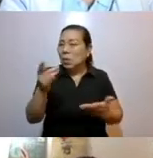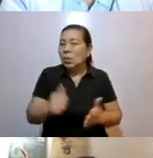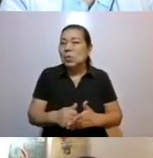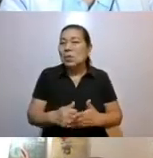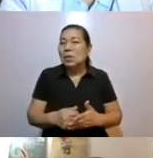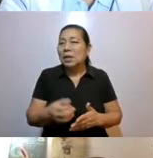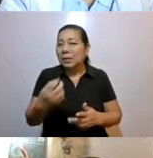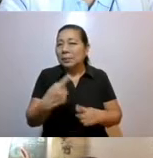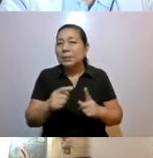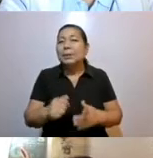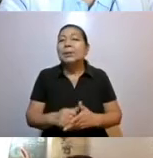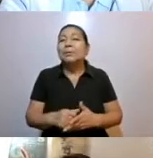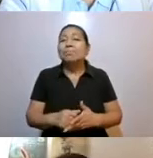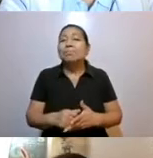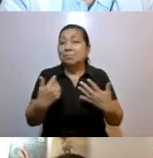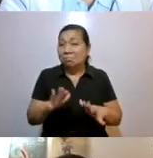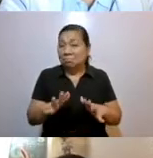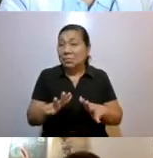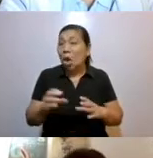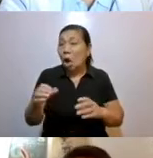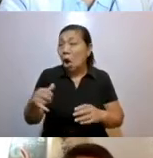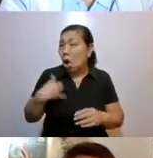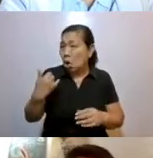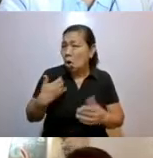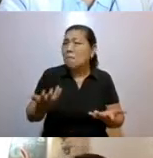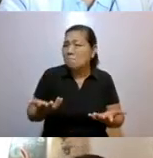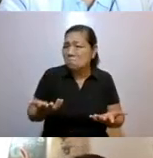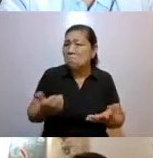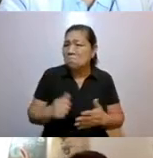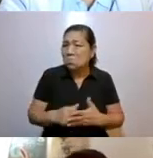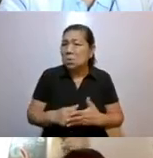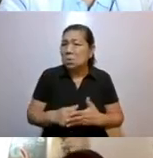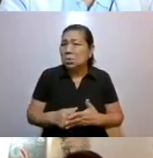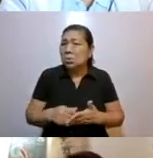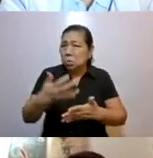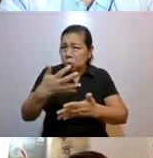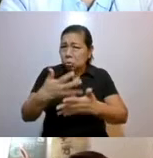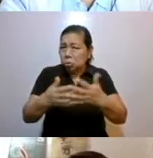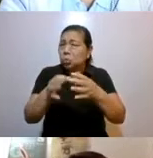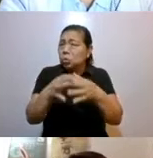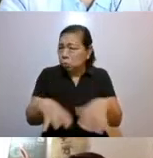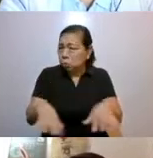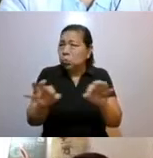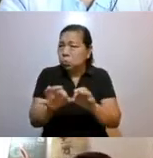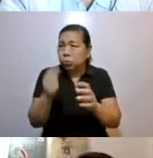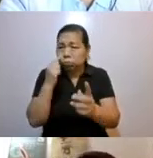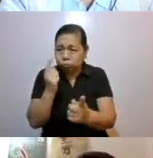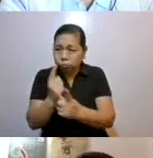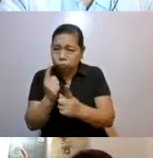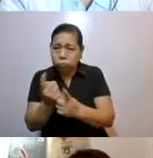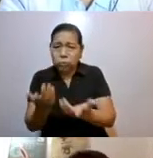estas drogas. Entonces, ya hablando de jóvenes, hay escritos que son sumamente importantes, pues, ¿no? Porque esto